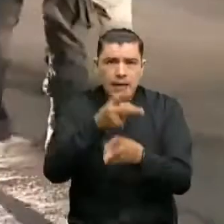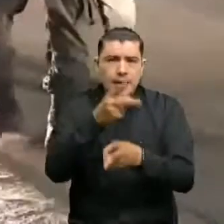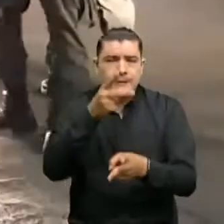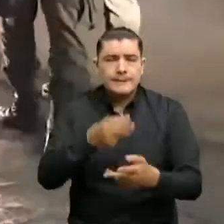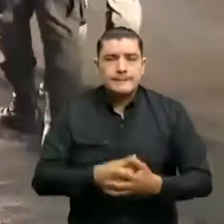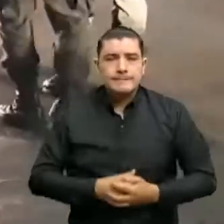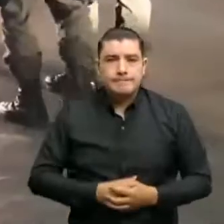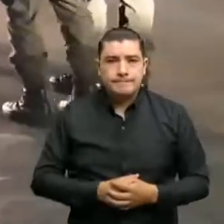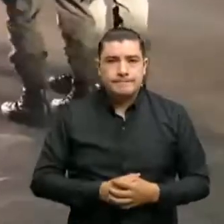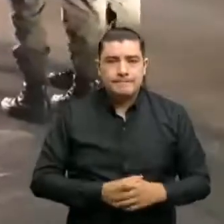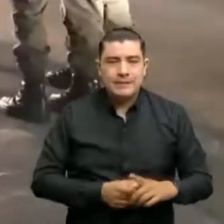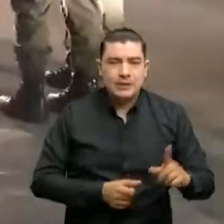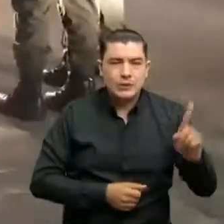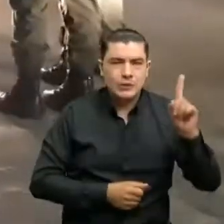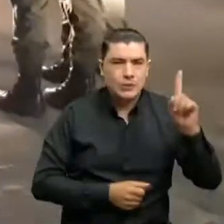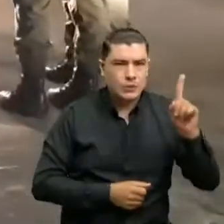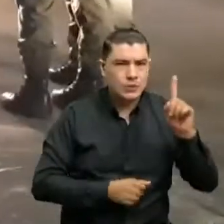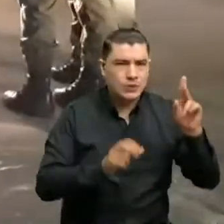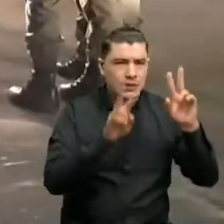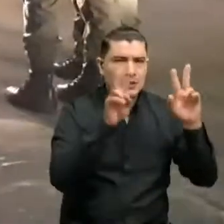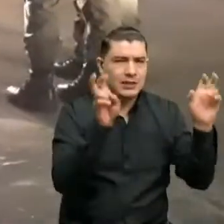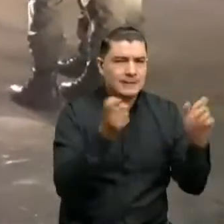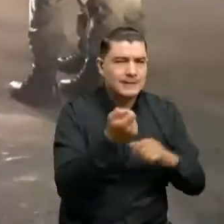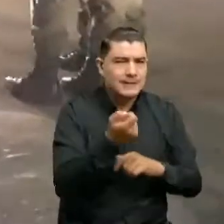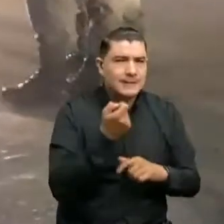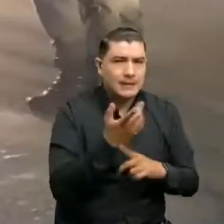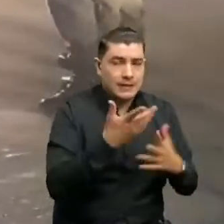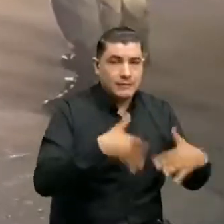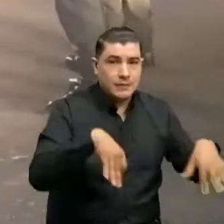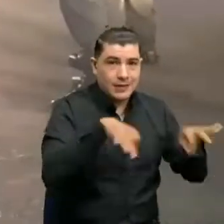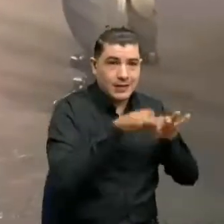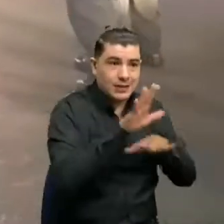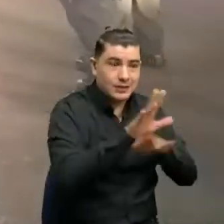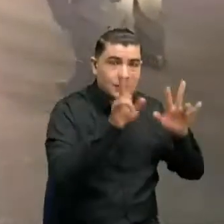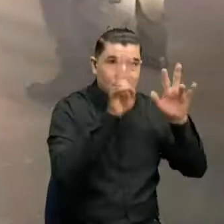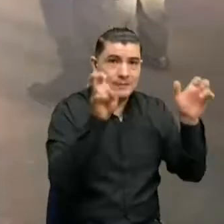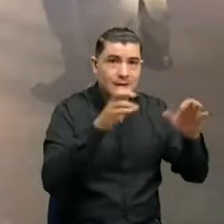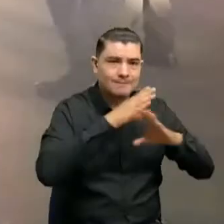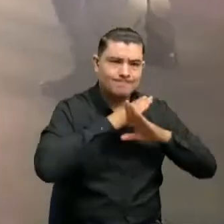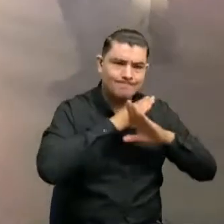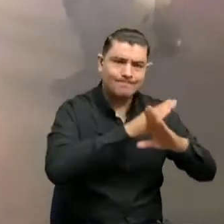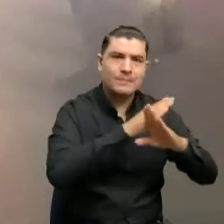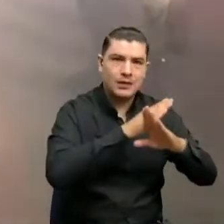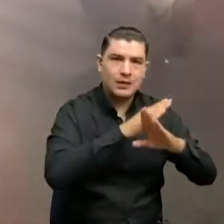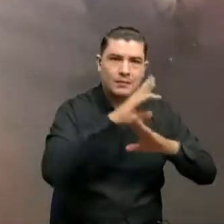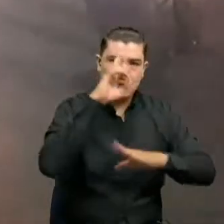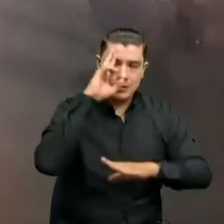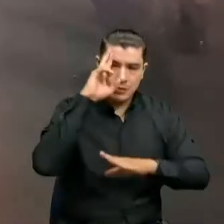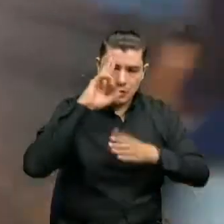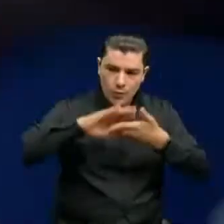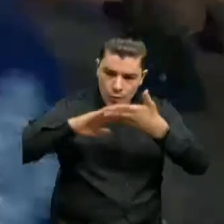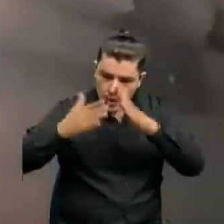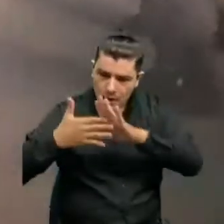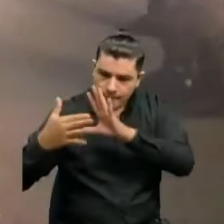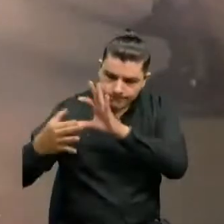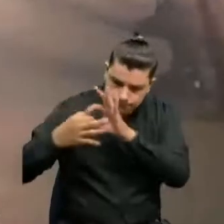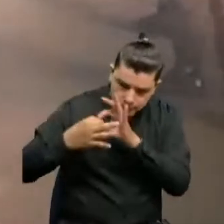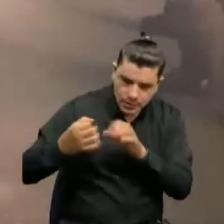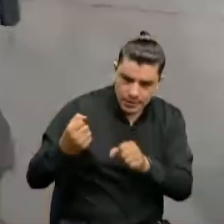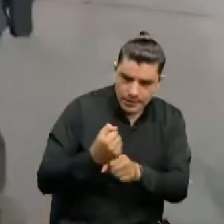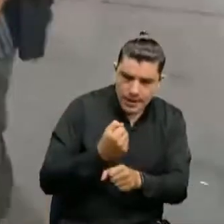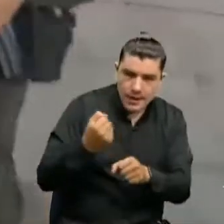que también es de suma importancia que es el tema de la prevención y a través de sus trabajos que estábamos haciendo con las comunidades estamos